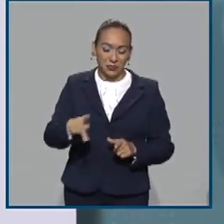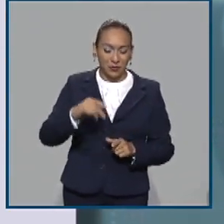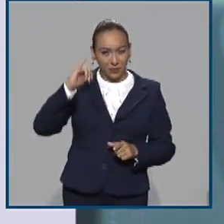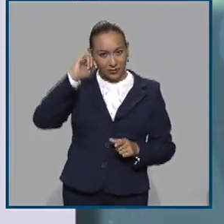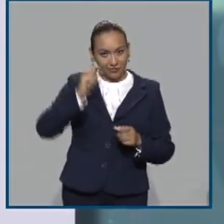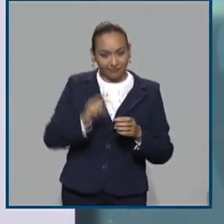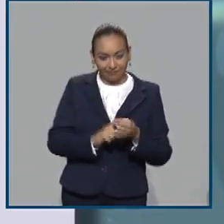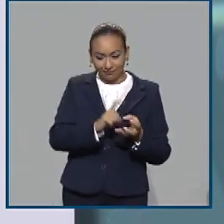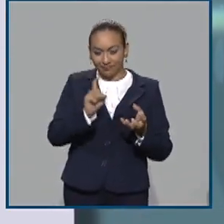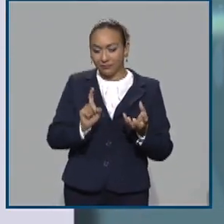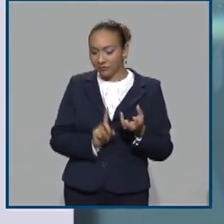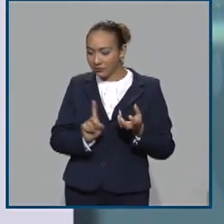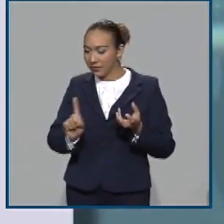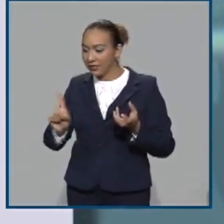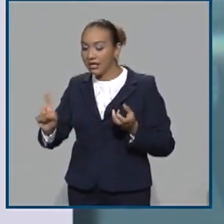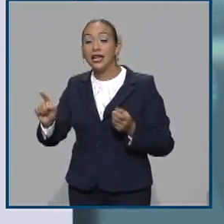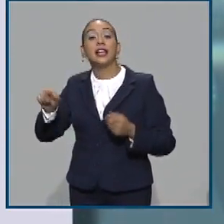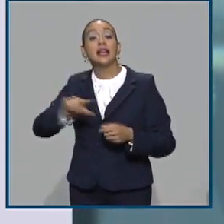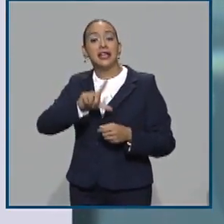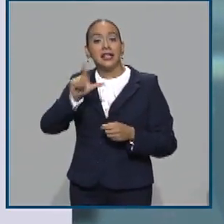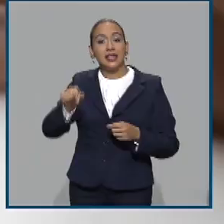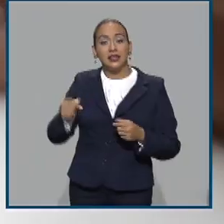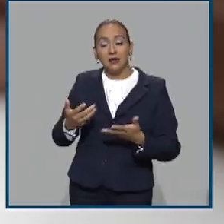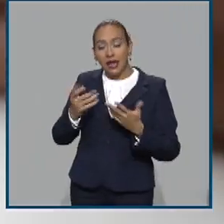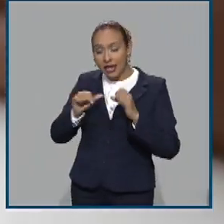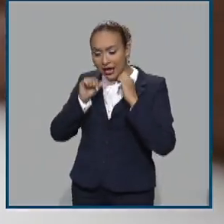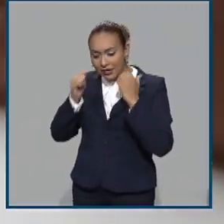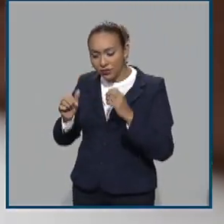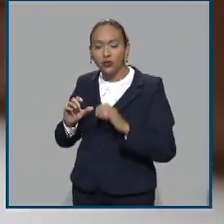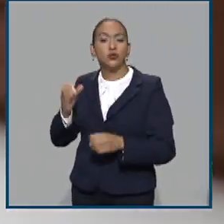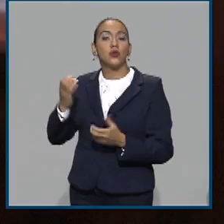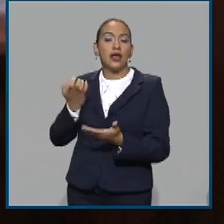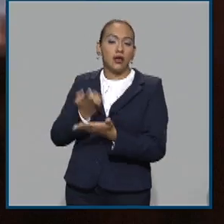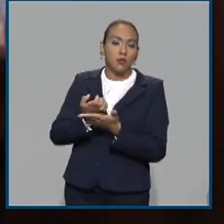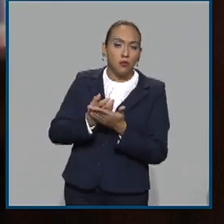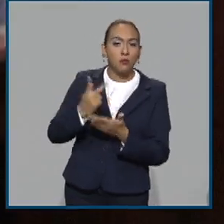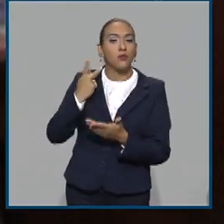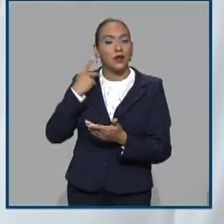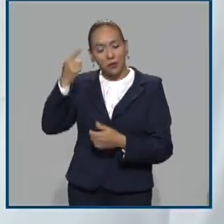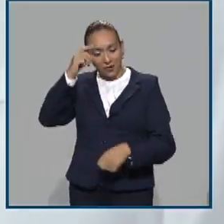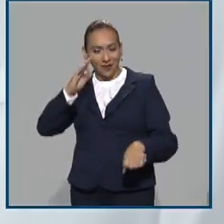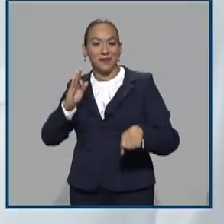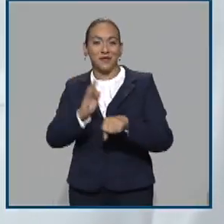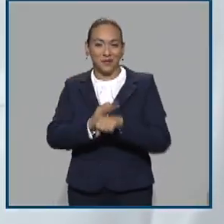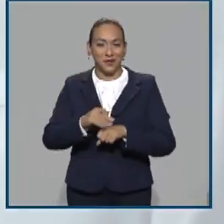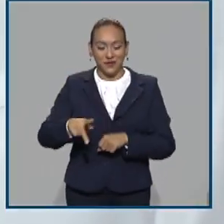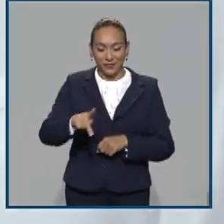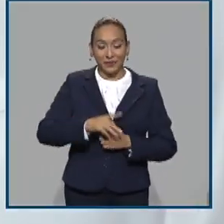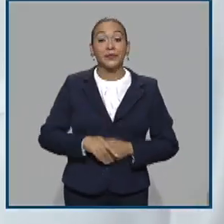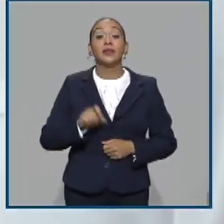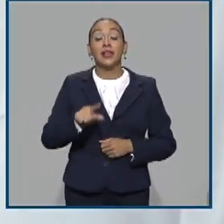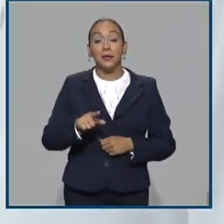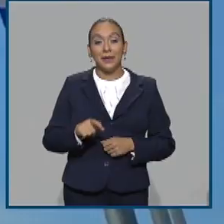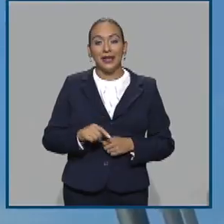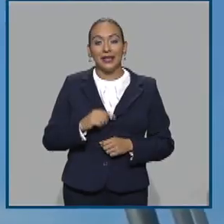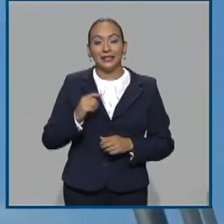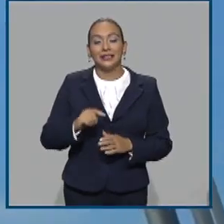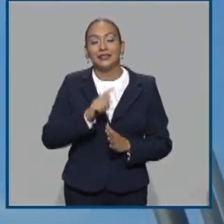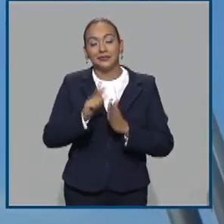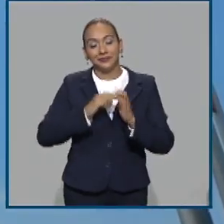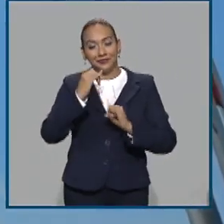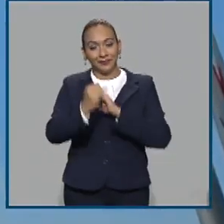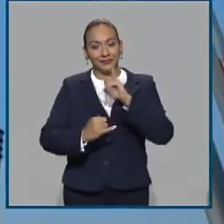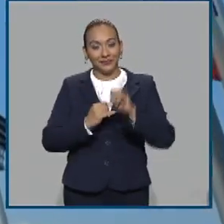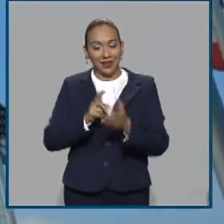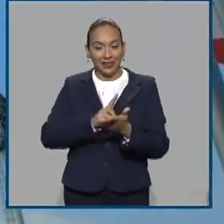que conservan sus propias instituciones sociales, económicas, culturales y políticas. Además, la Comisión Interamericana de Derechos